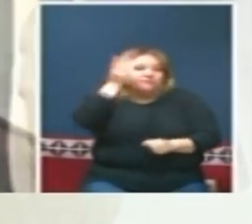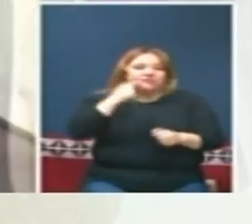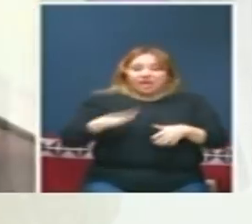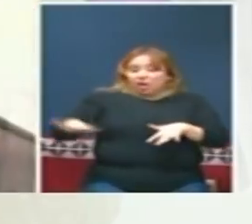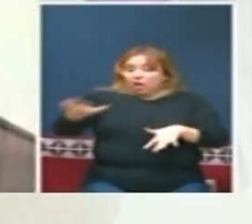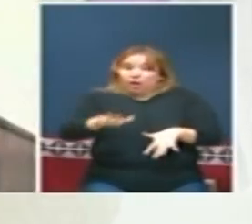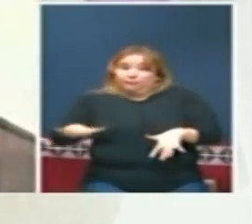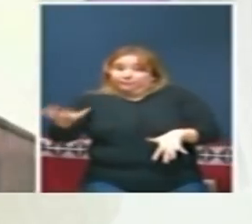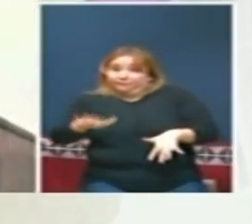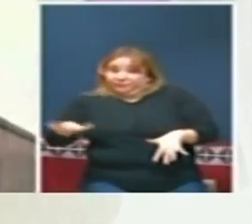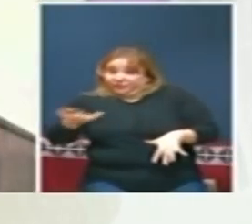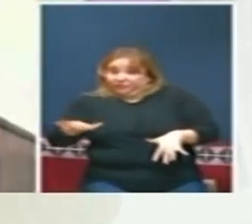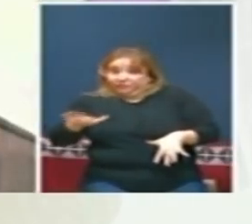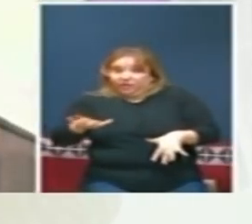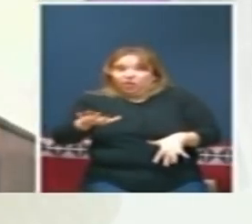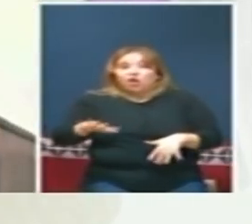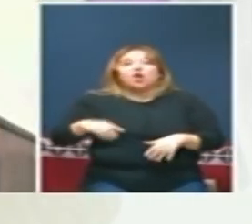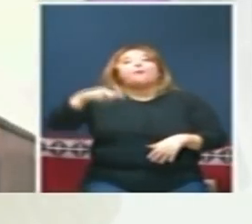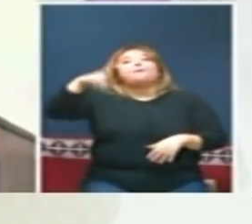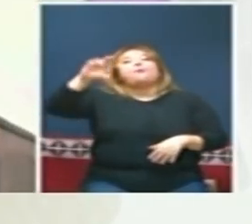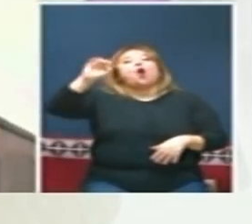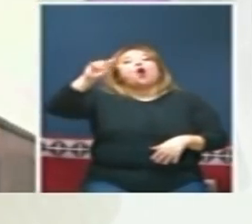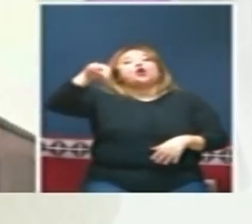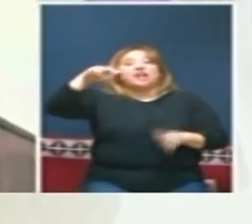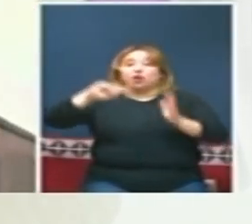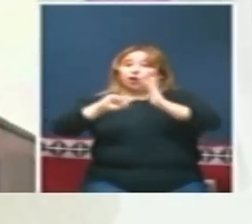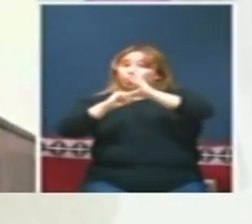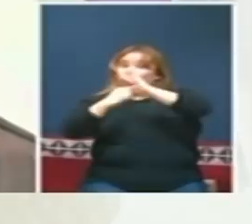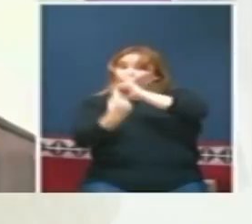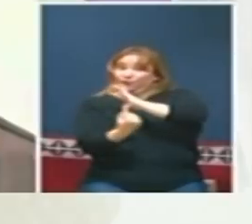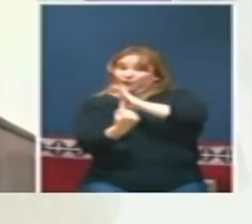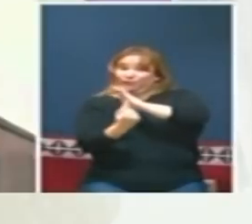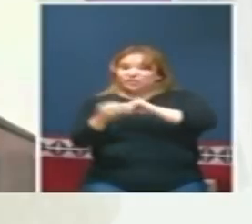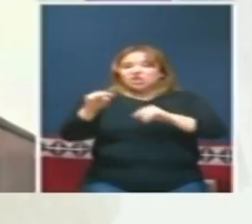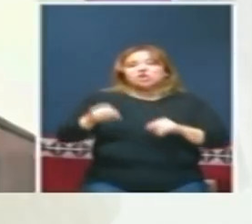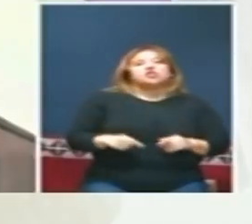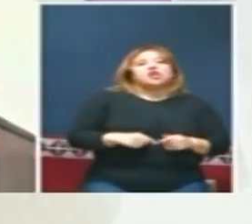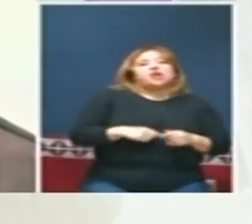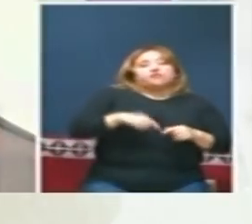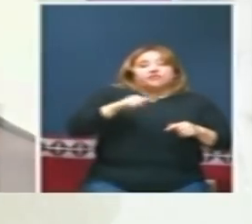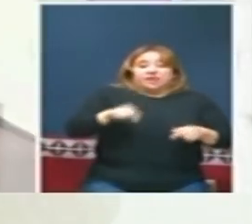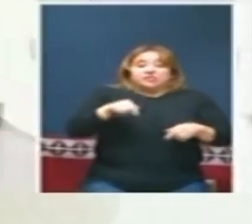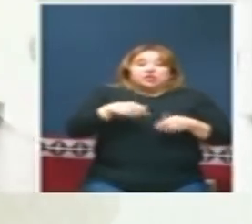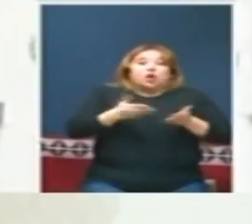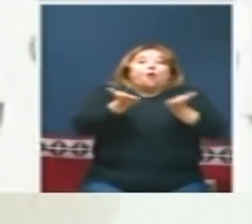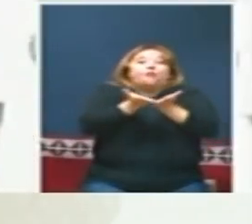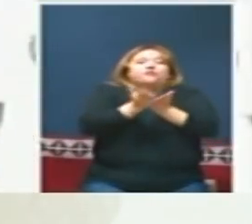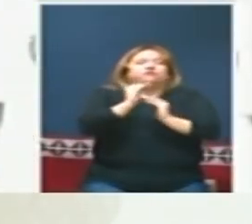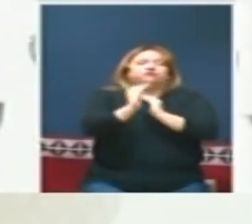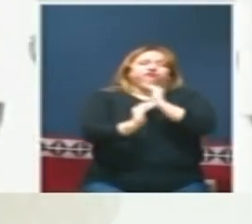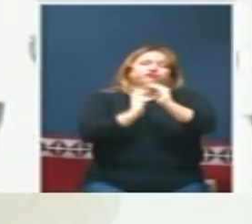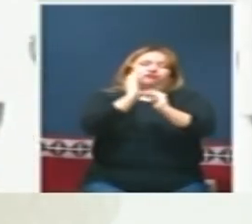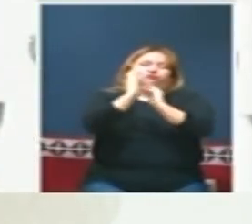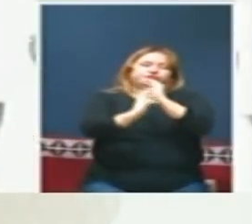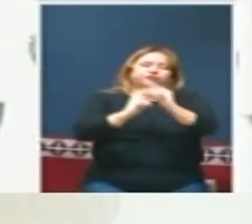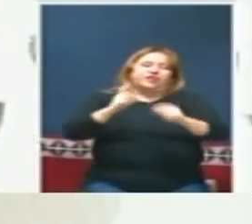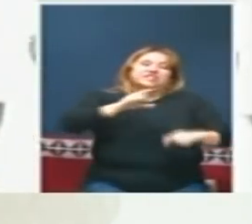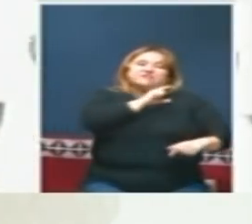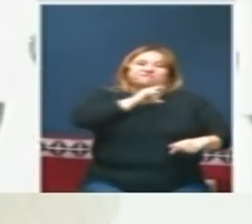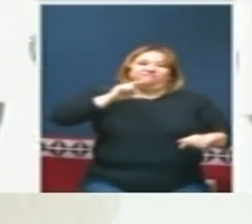Moreno, y luego en José León Suárez, donde tuvo ocasión de desarrollar una intensa acción